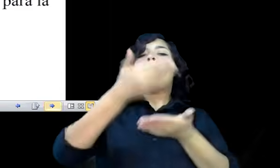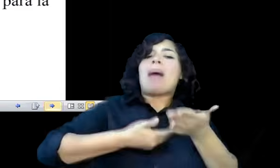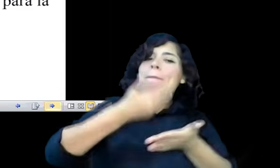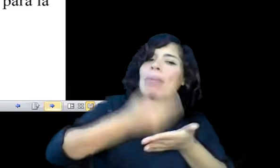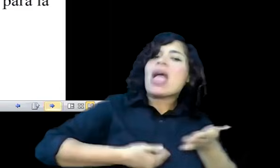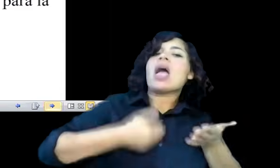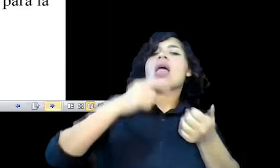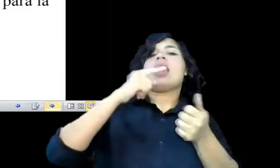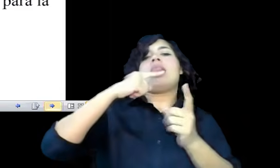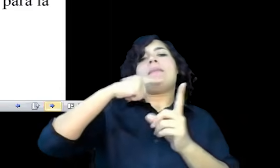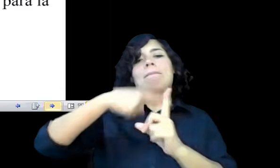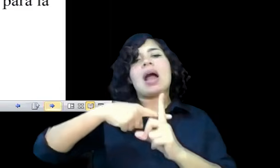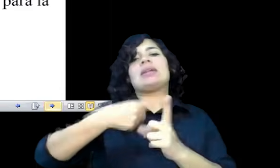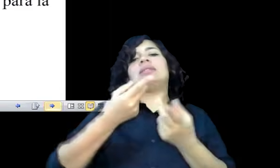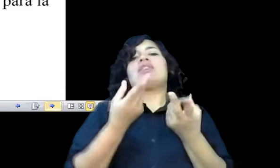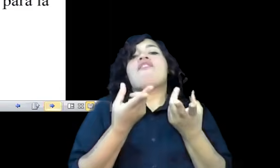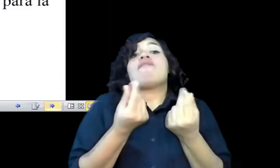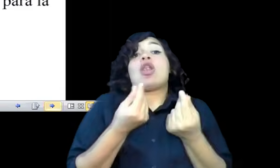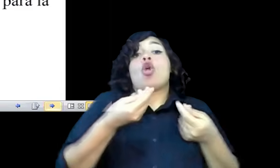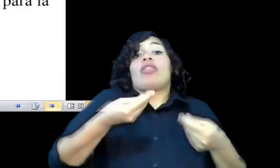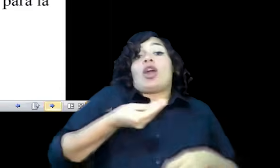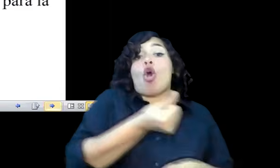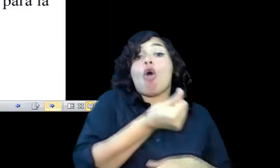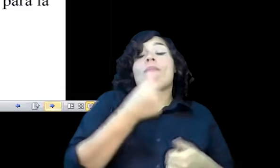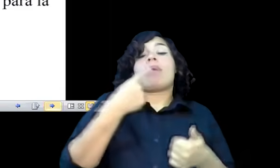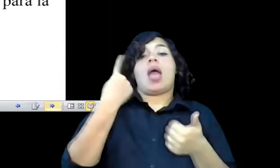necesarios, ¿sí? El valor de compra.